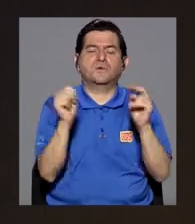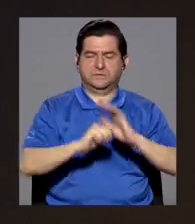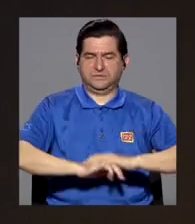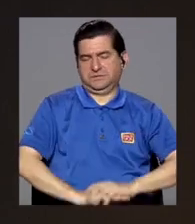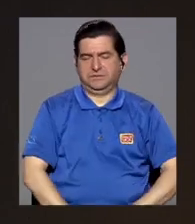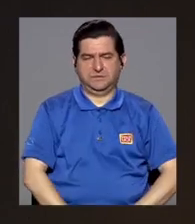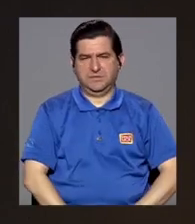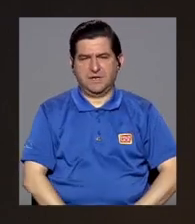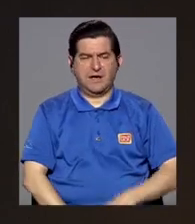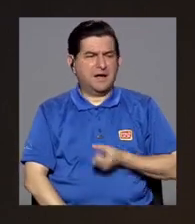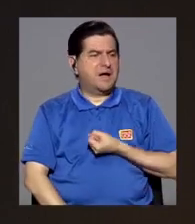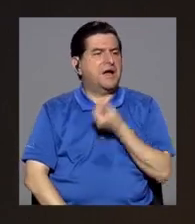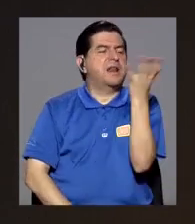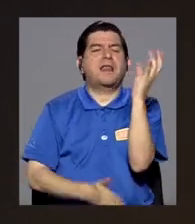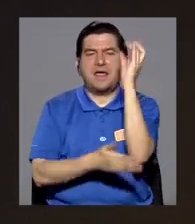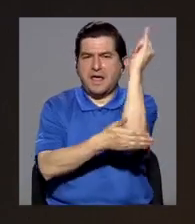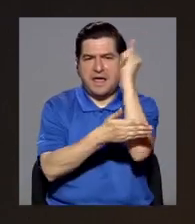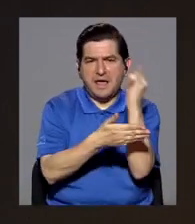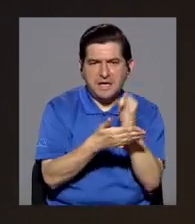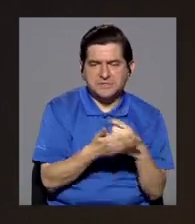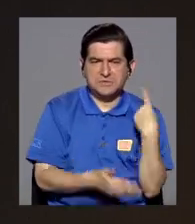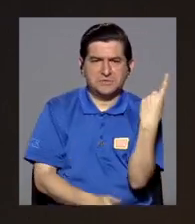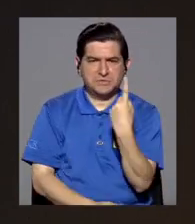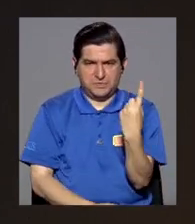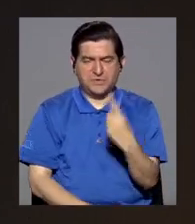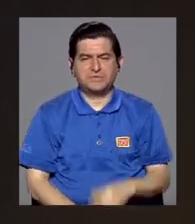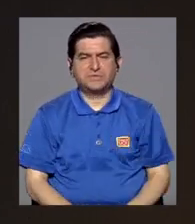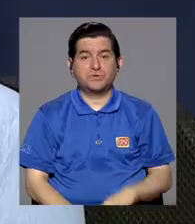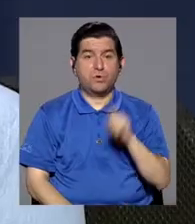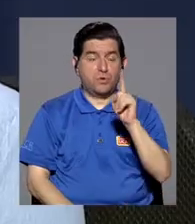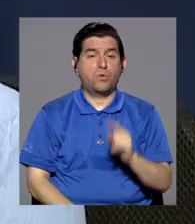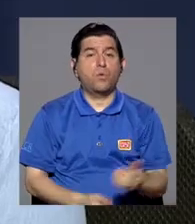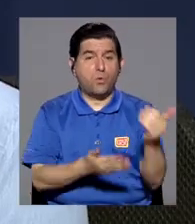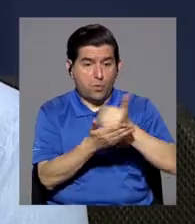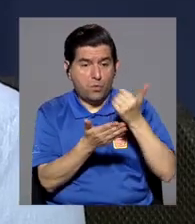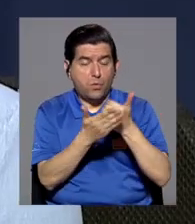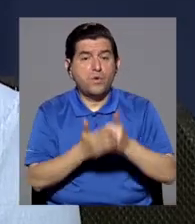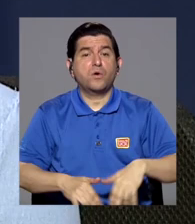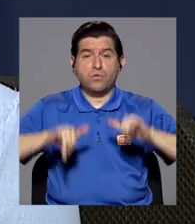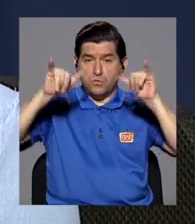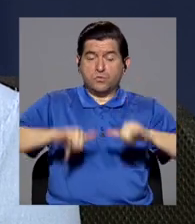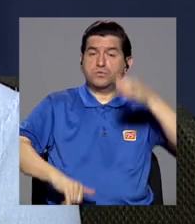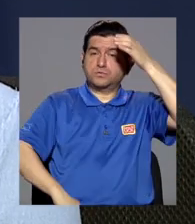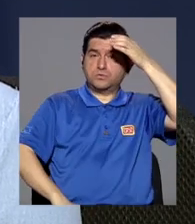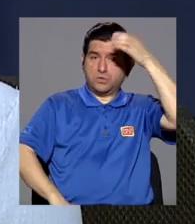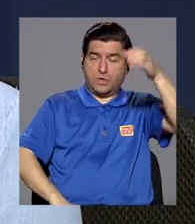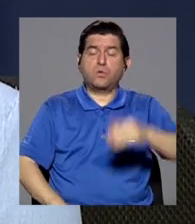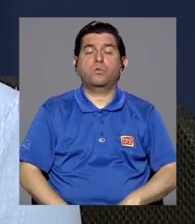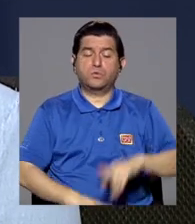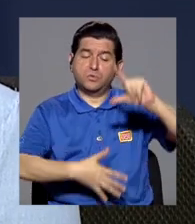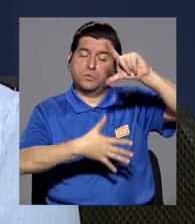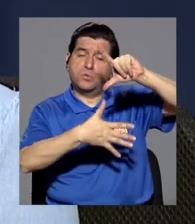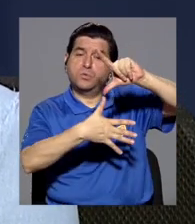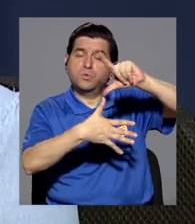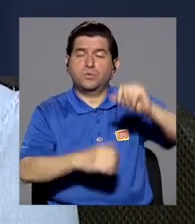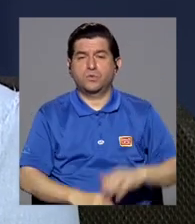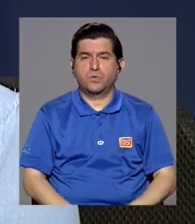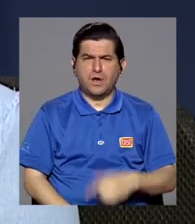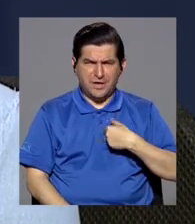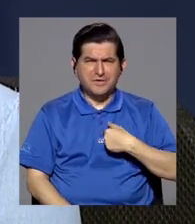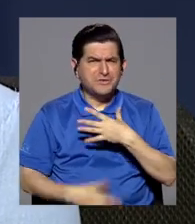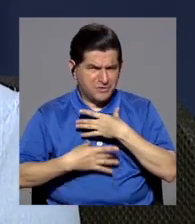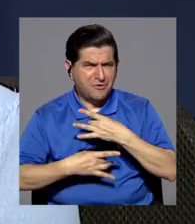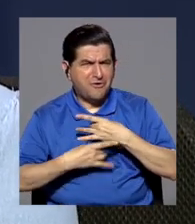ejemplo donde la expresión artística ha sido siempre un recurso tan presente en las culturas latinoamericanas me